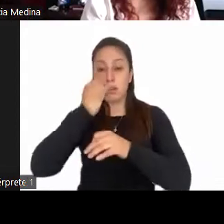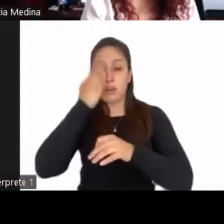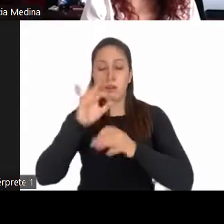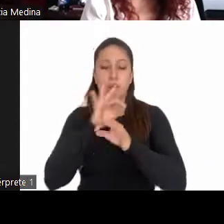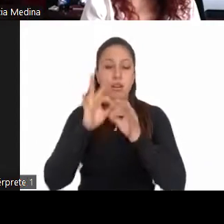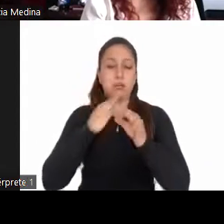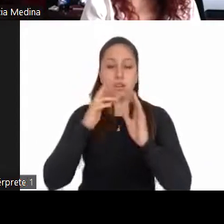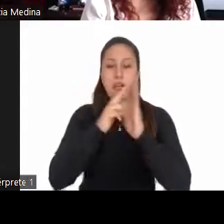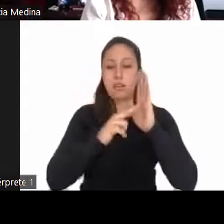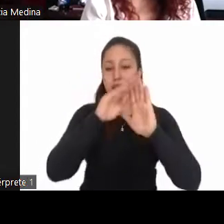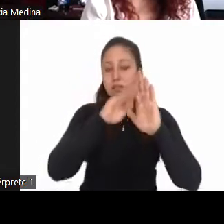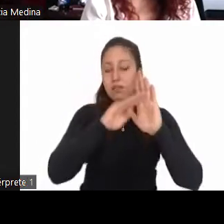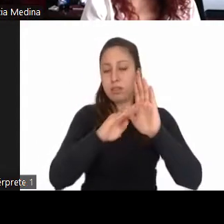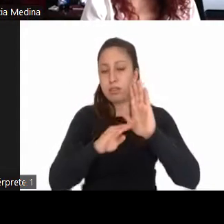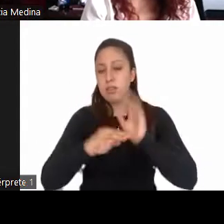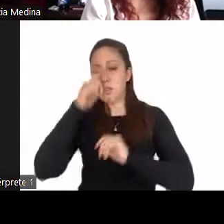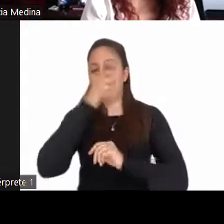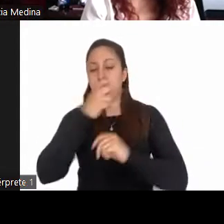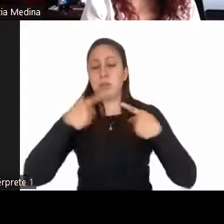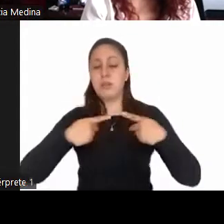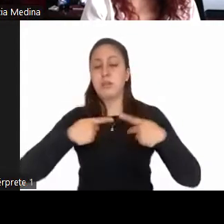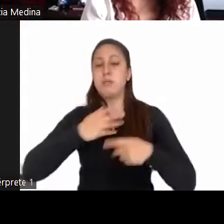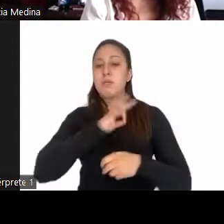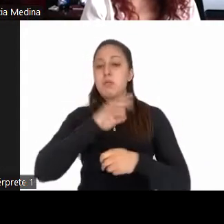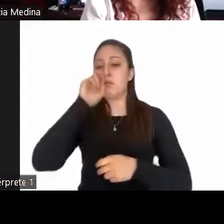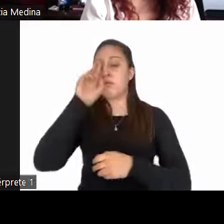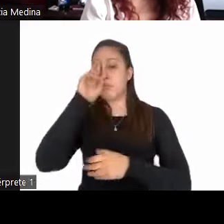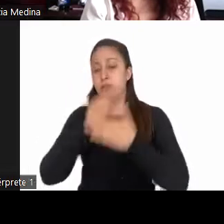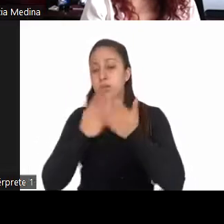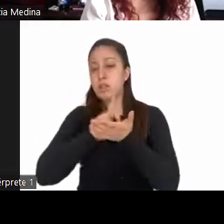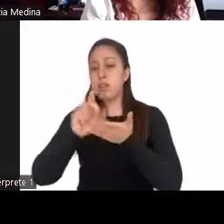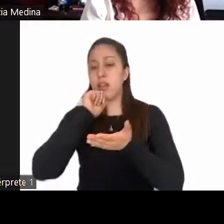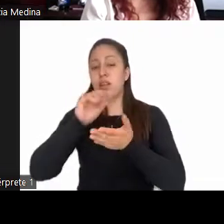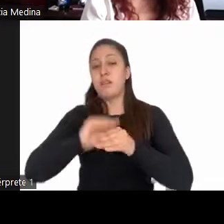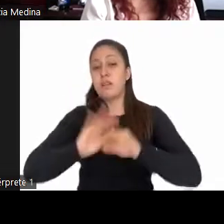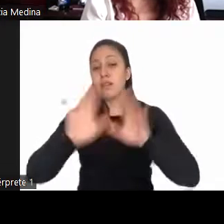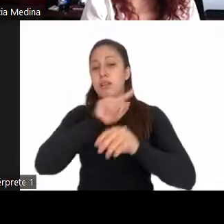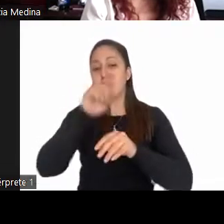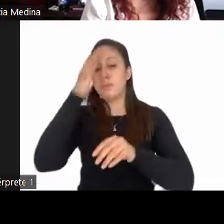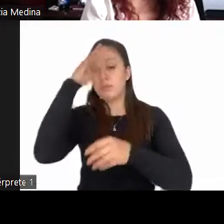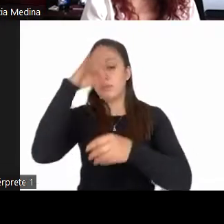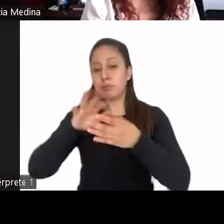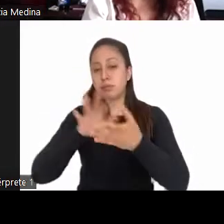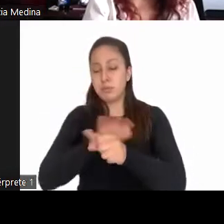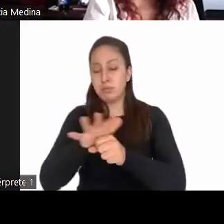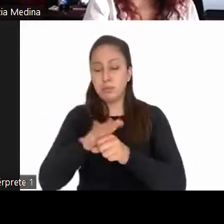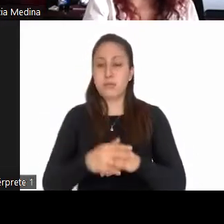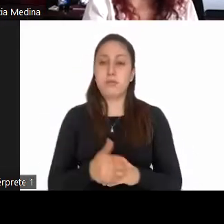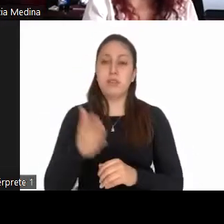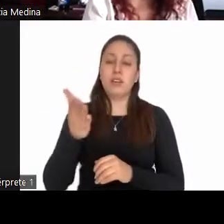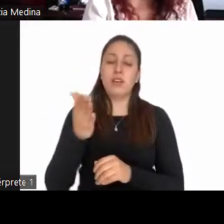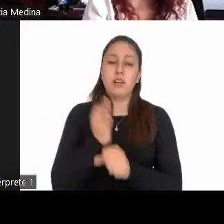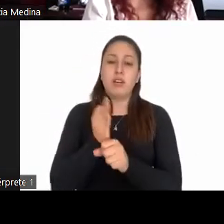el fomento del ejercicio libre e informado del voto. Y me parece que la propuesta de la diputada